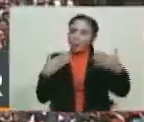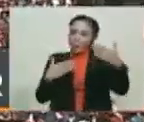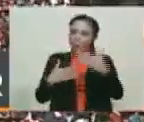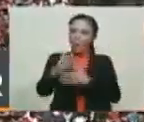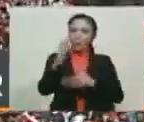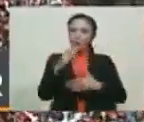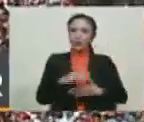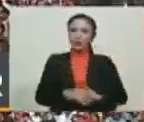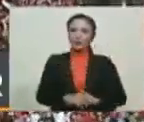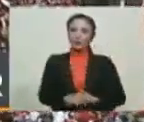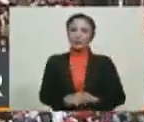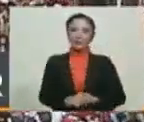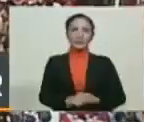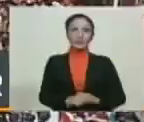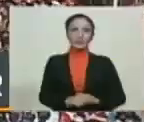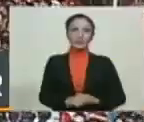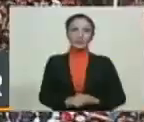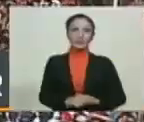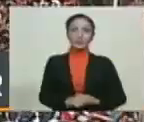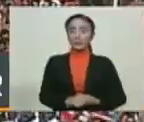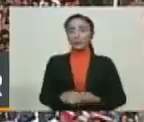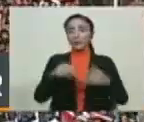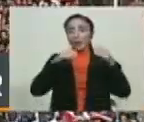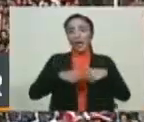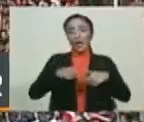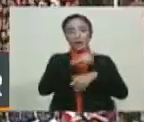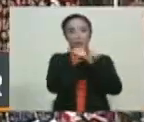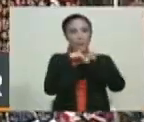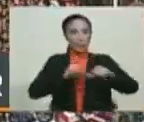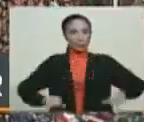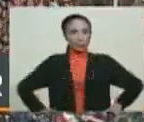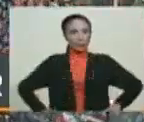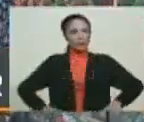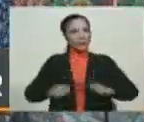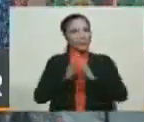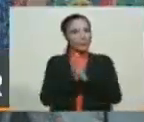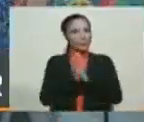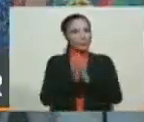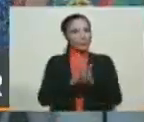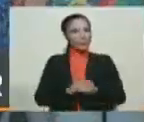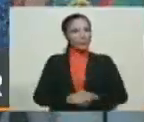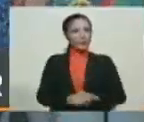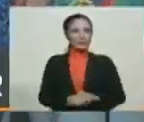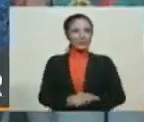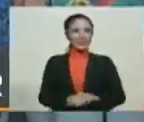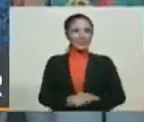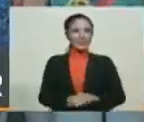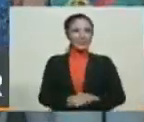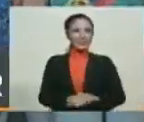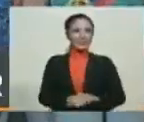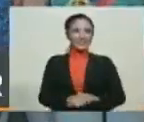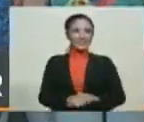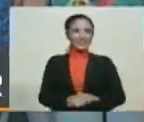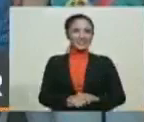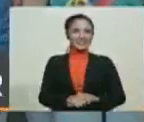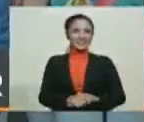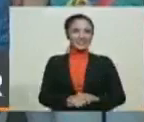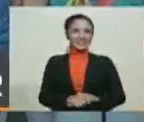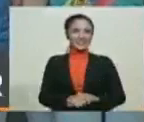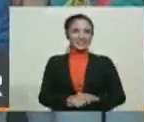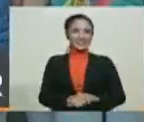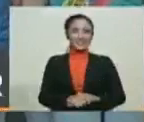portuguesa vengo a pedirte con toda la fuerza de mi alma